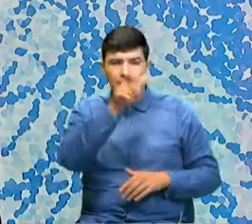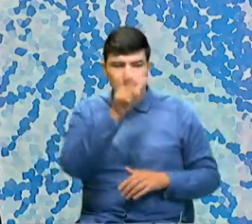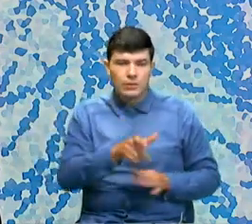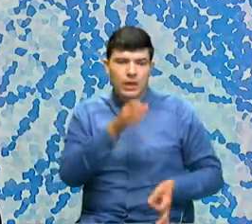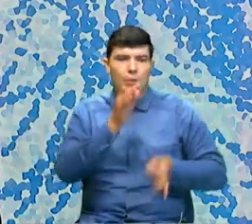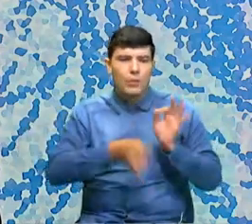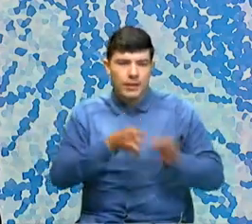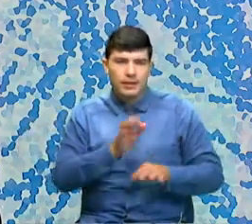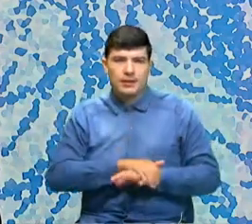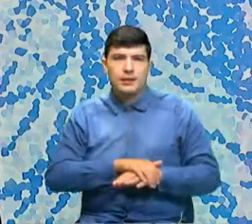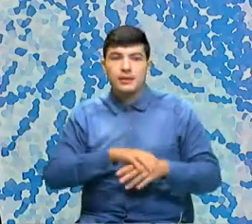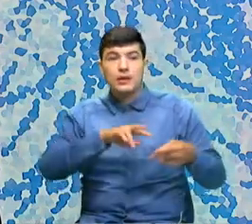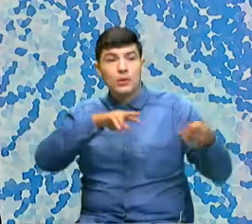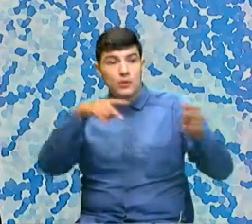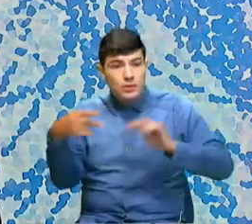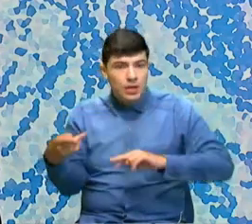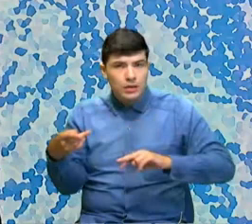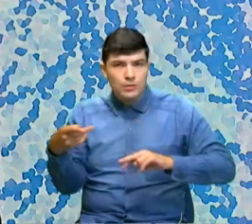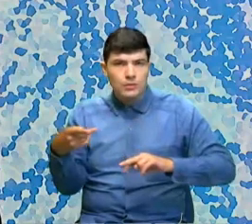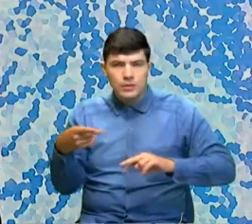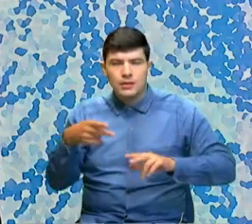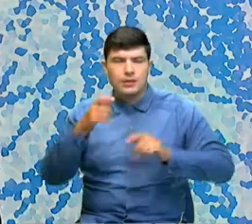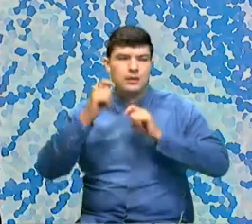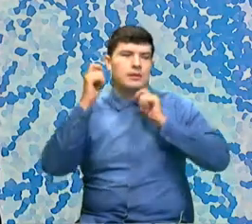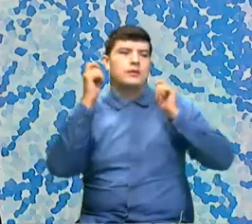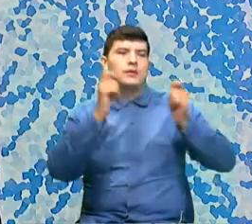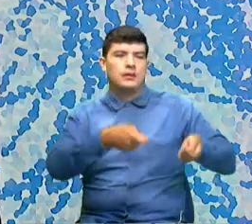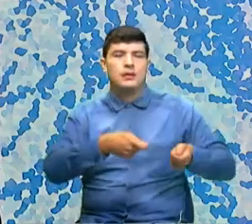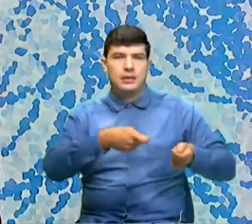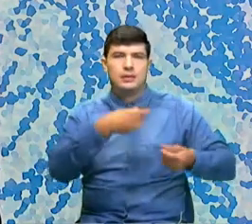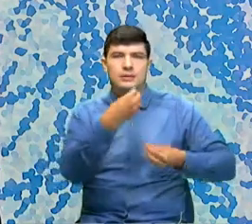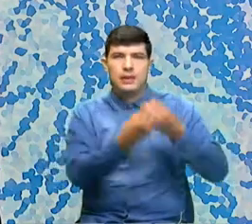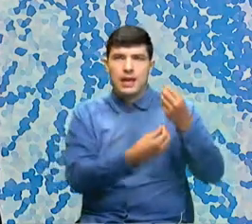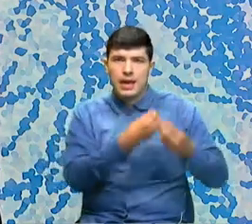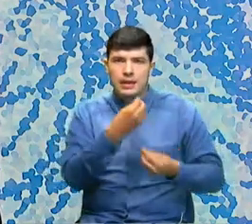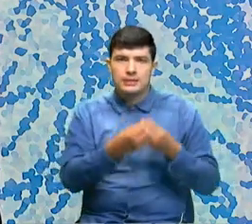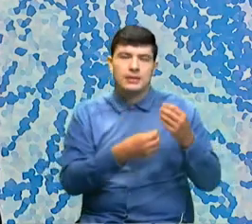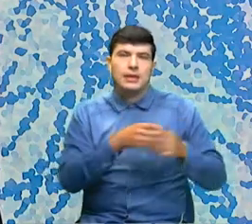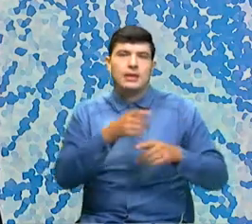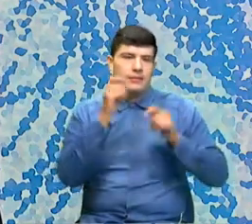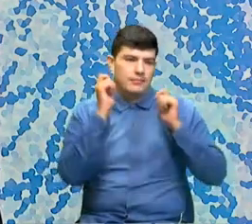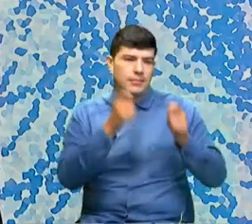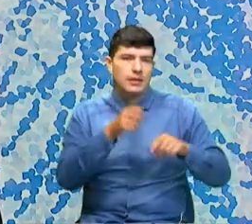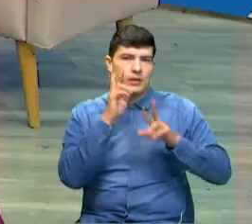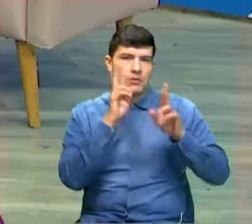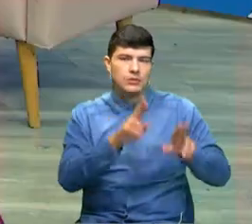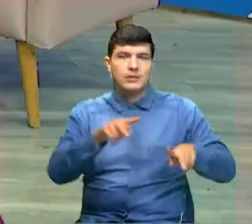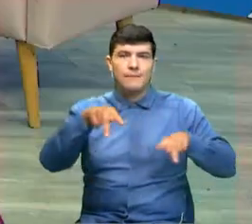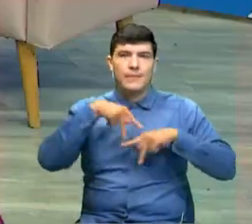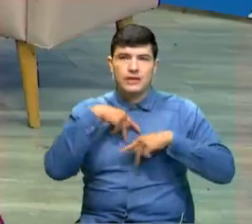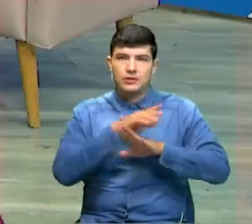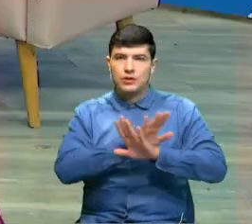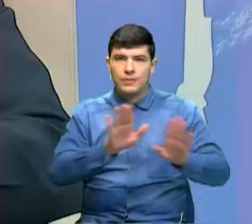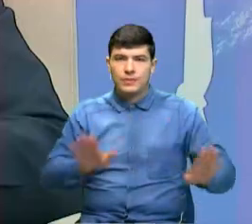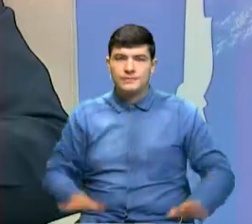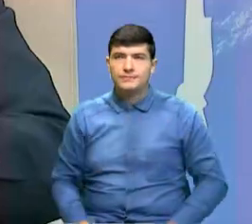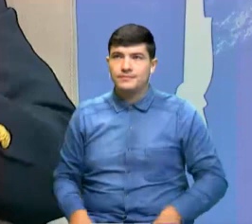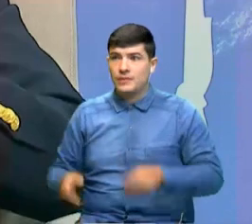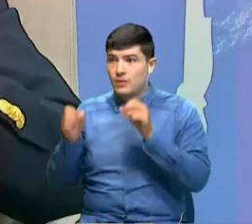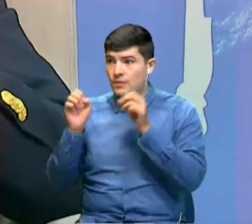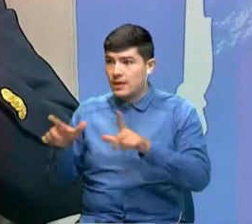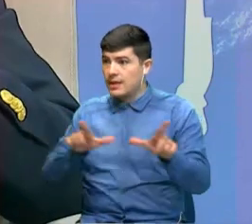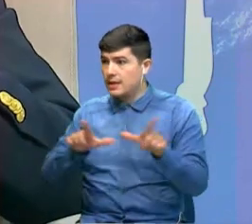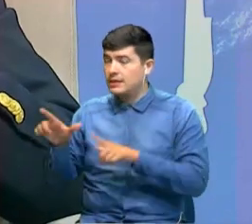Uh-huh. De lo contrario, el nombramiento se hace de carácter personal. Bueno, perfecto. Abogado